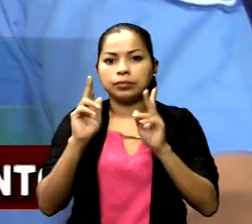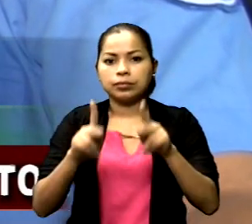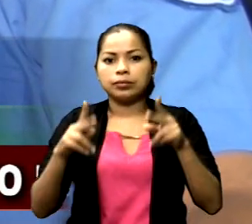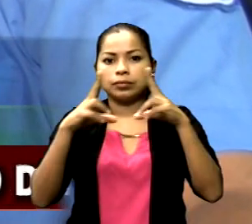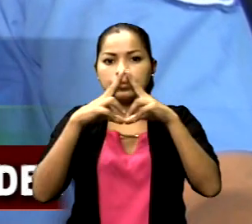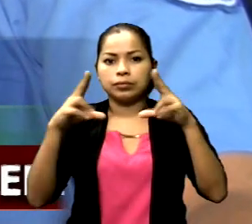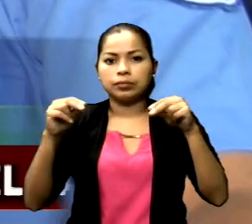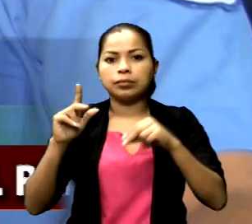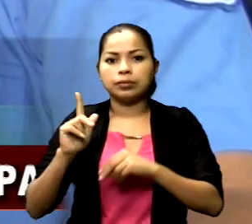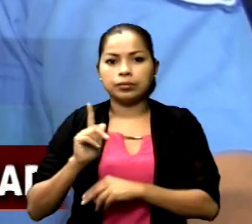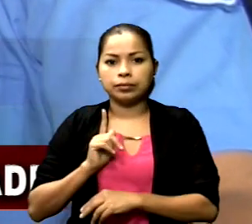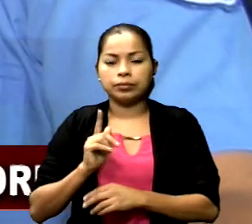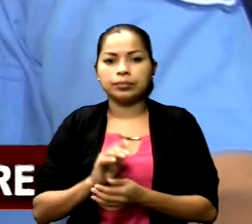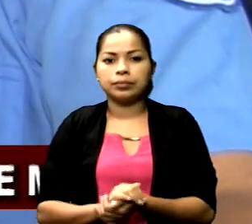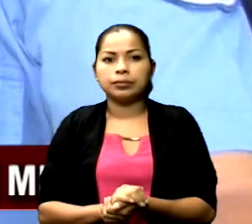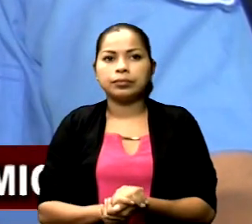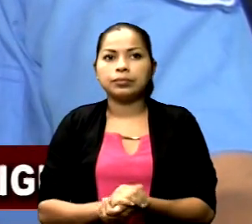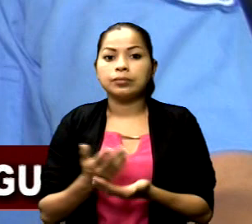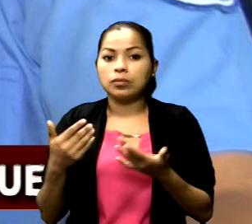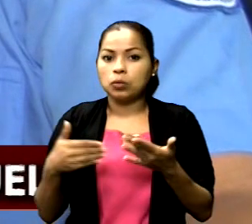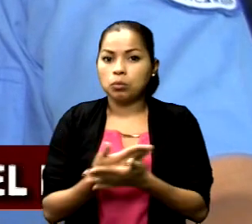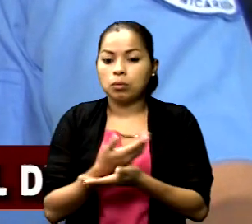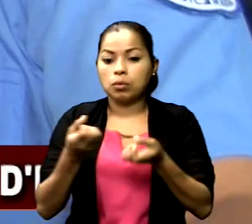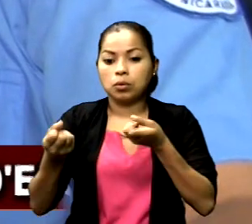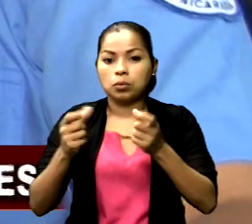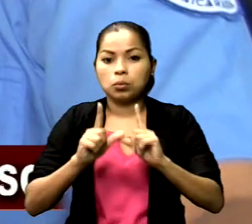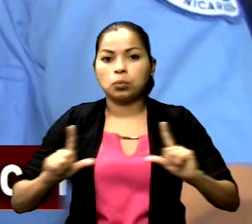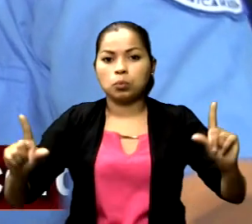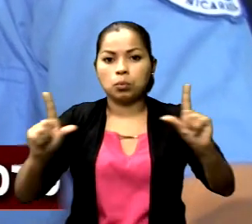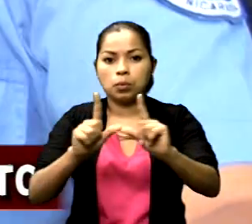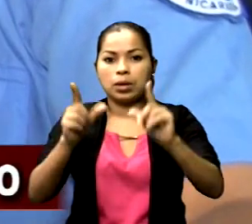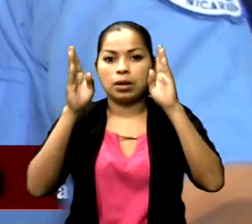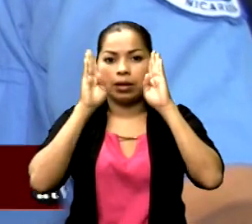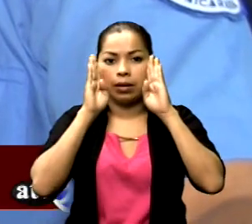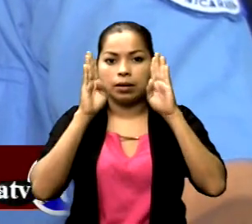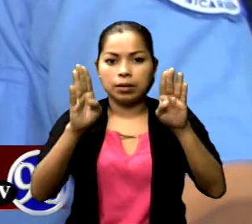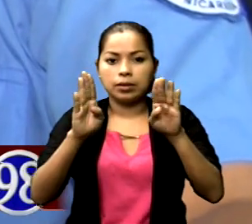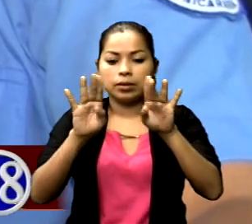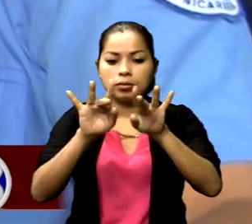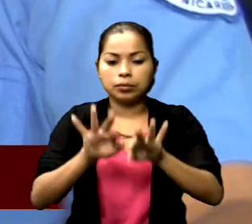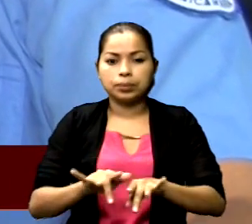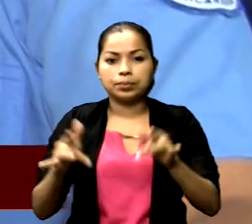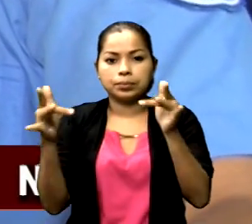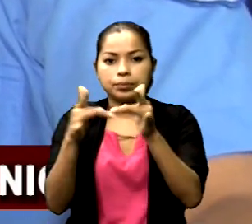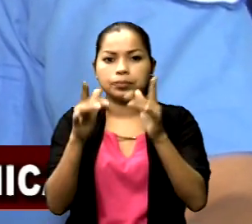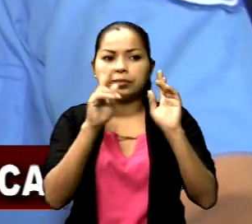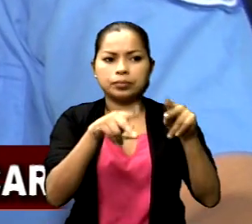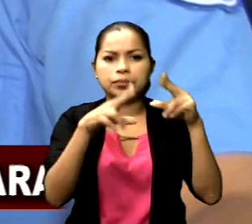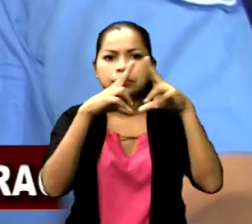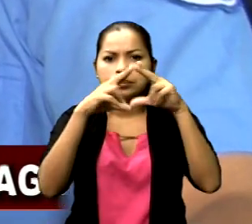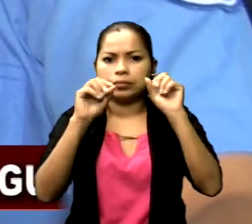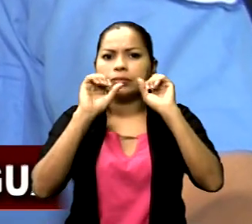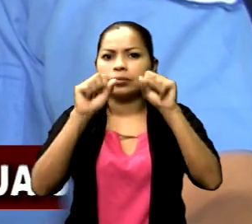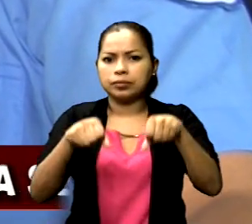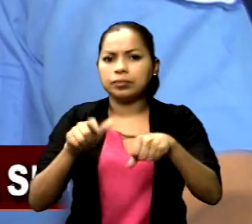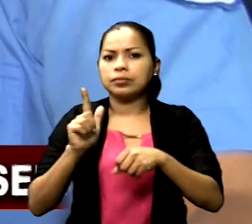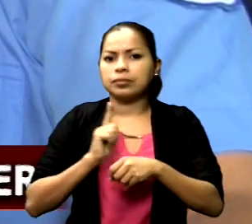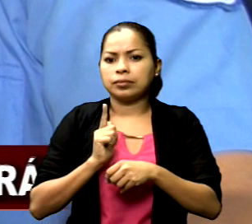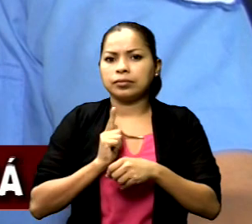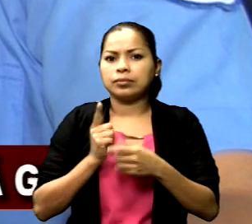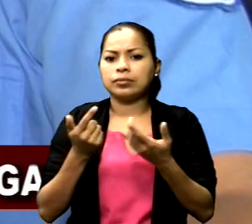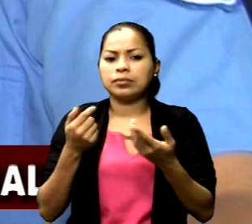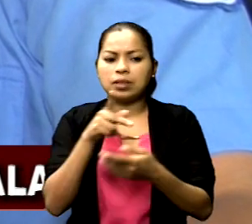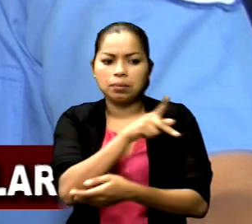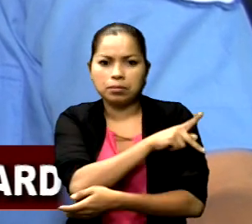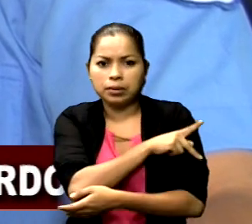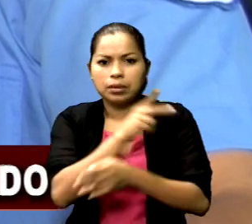familias nicaragüenses, kioscos tecnológicos. De tal manera que los nicaragüenses ya pueden optar a los servicios